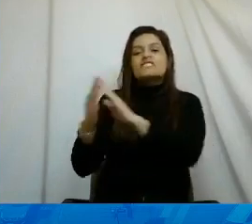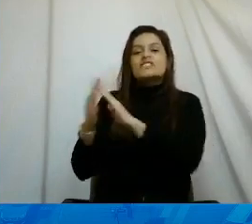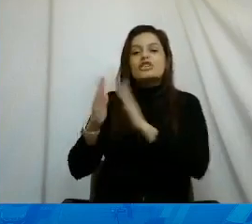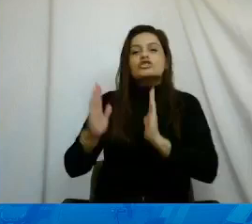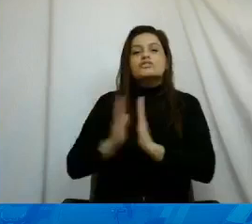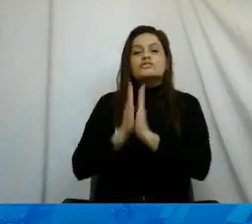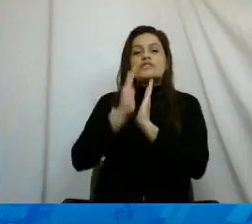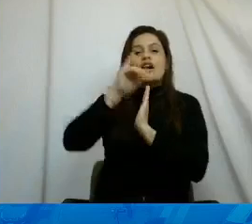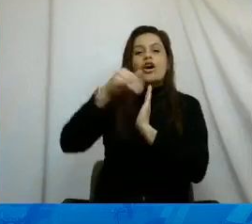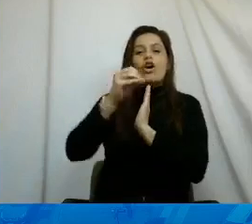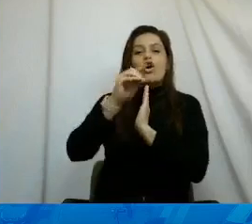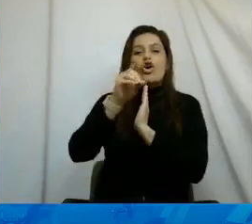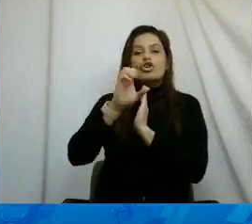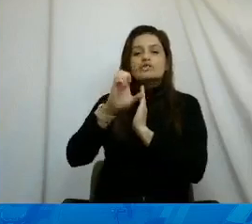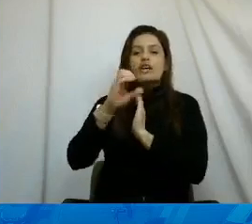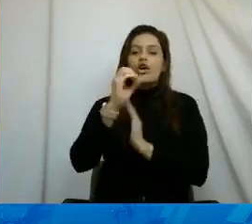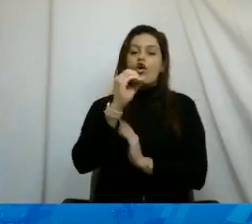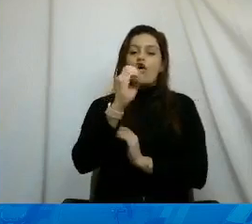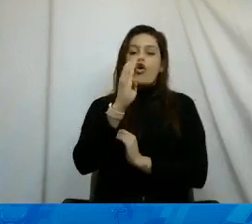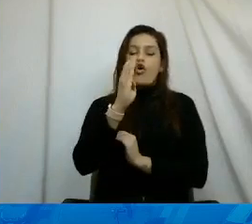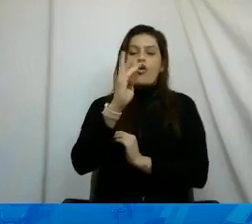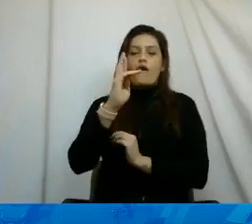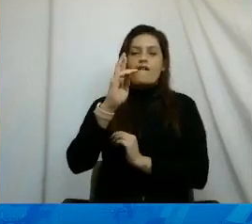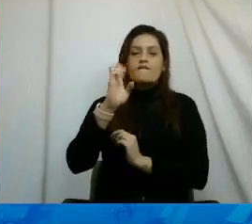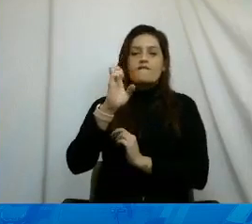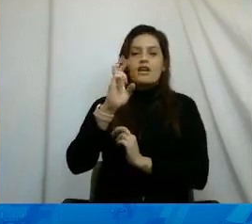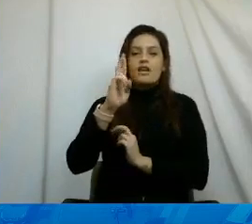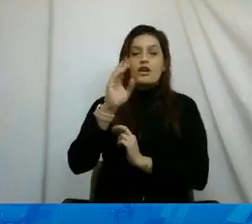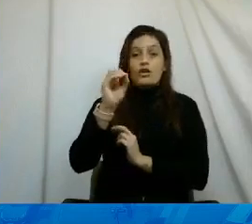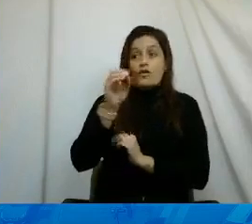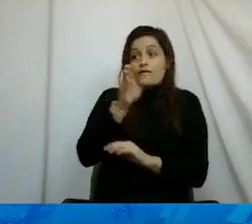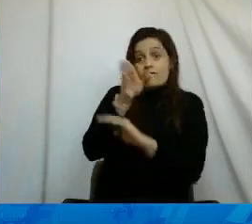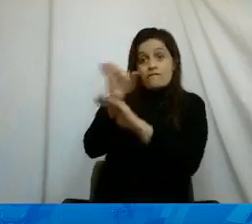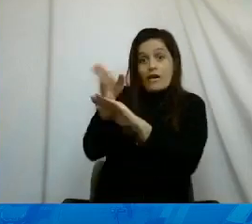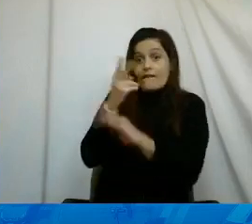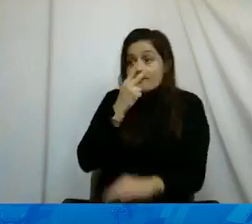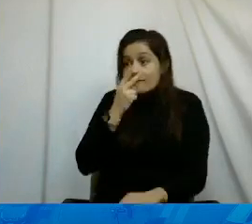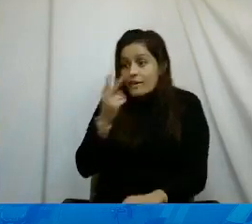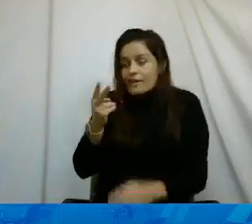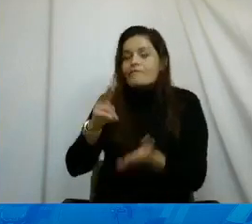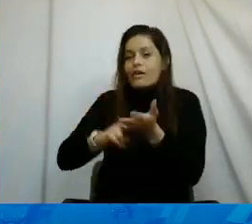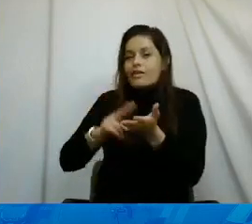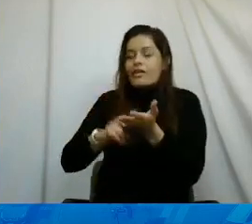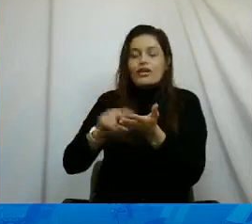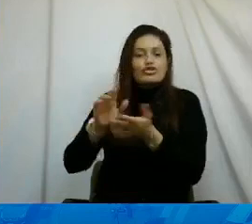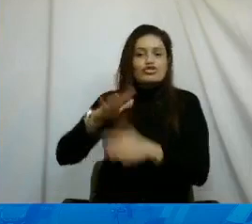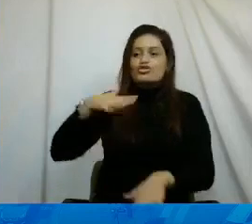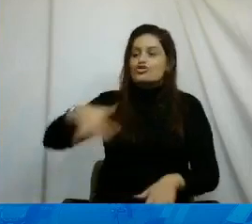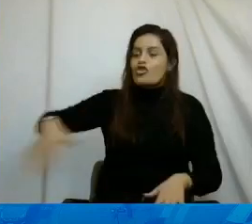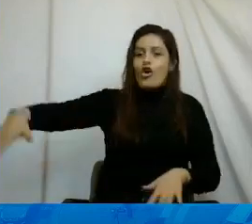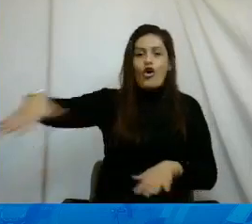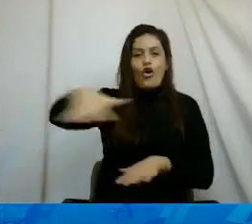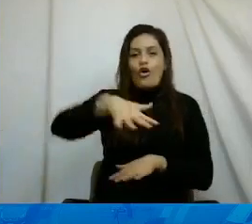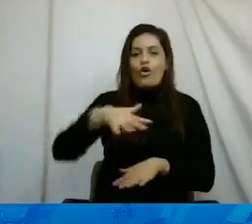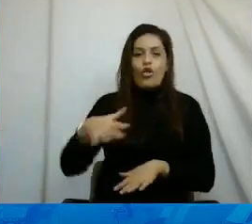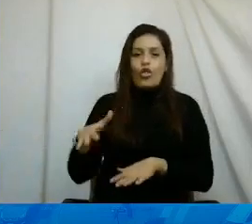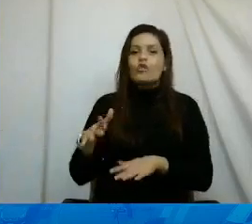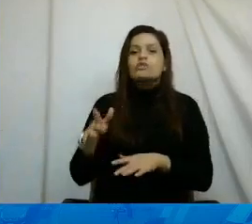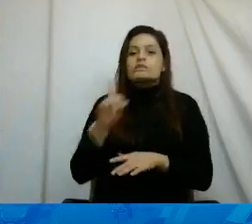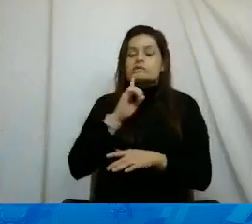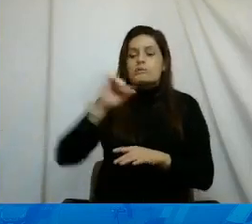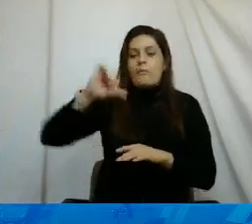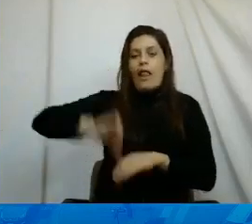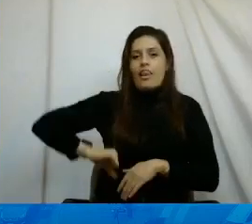José Obrero. Visitando un lugar uno se da cuenta que en San José es total, digamos, no es solamente en un sector. Así que si es